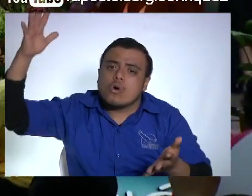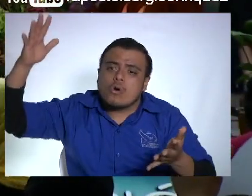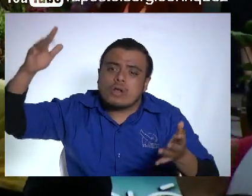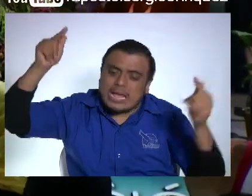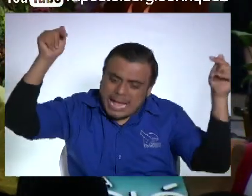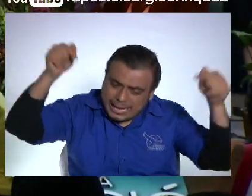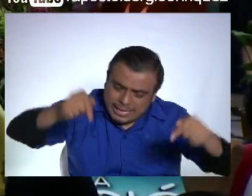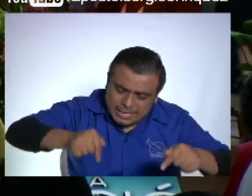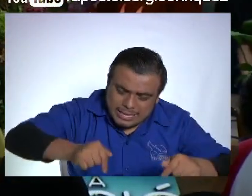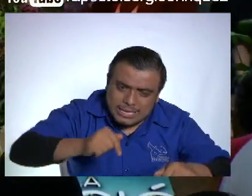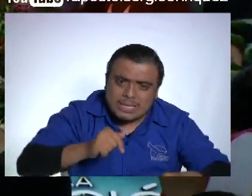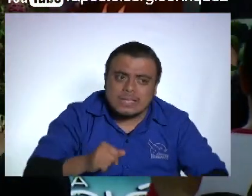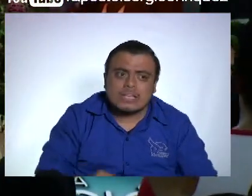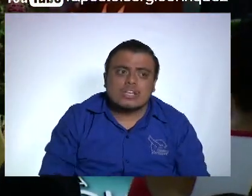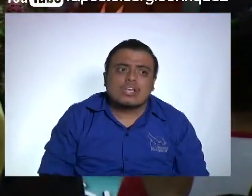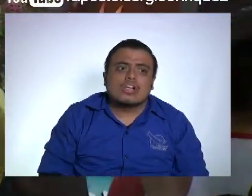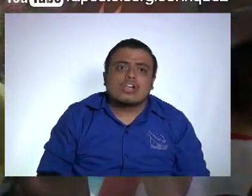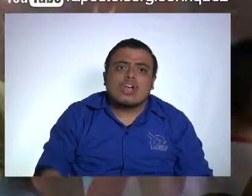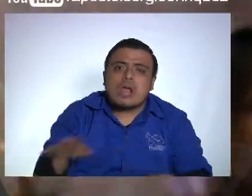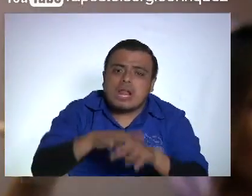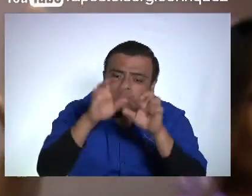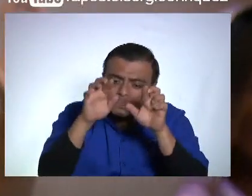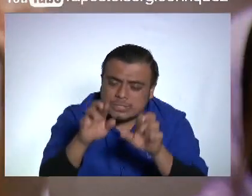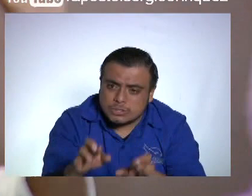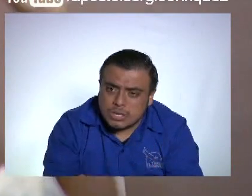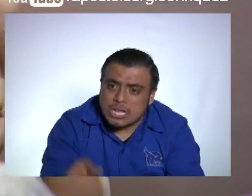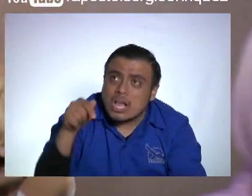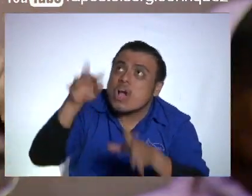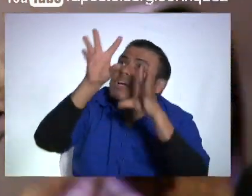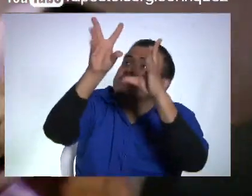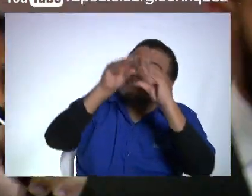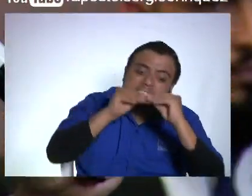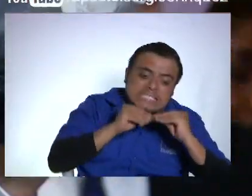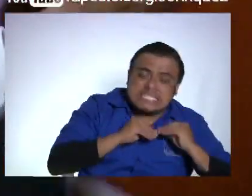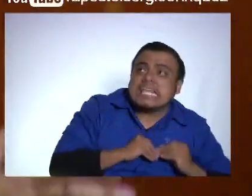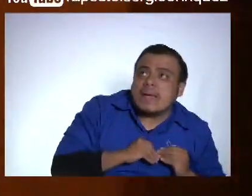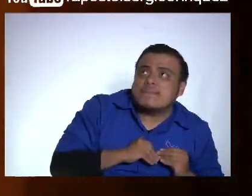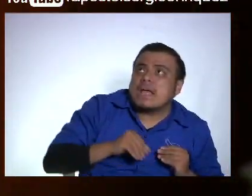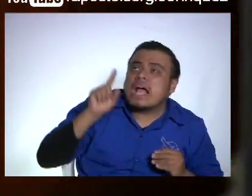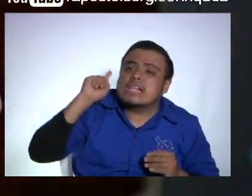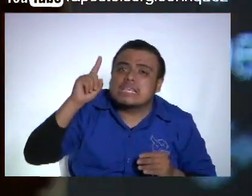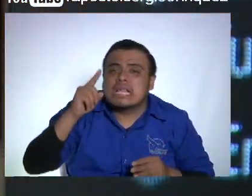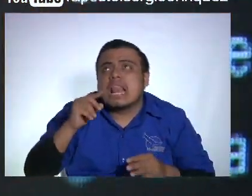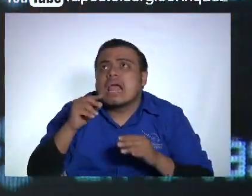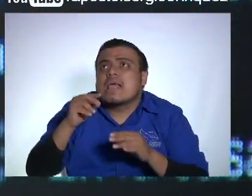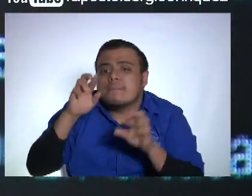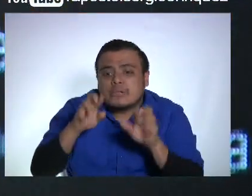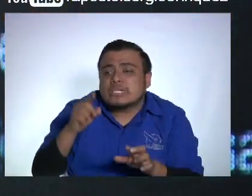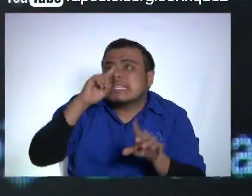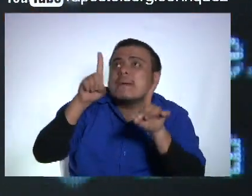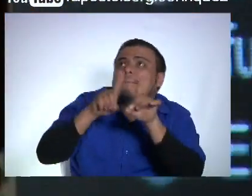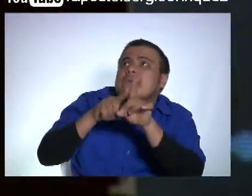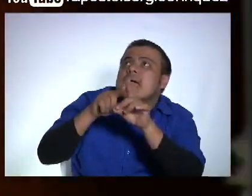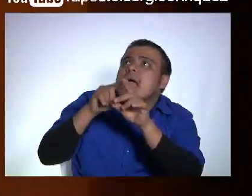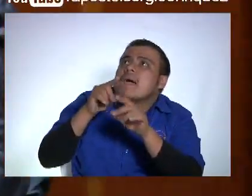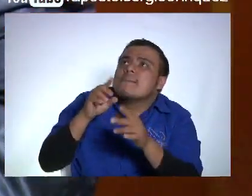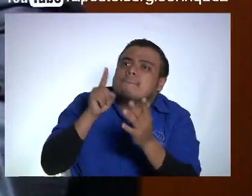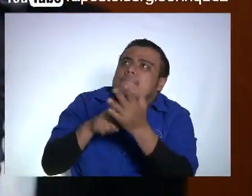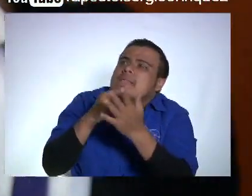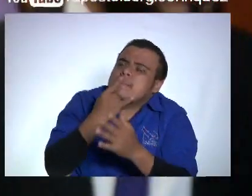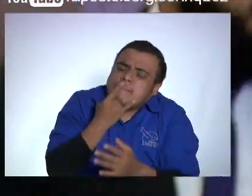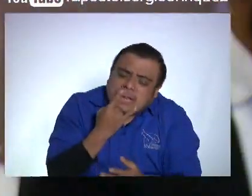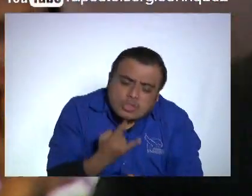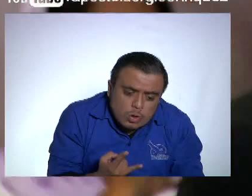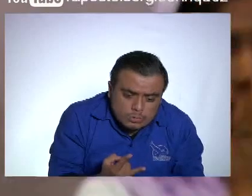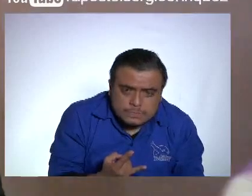sobre aquellas personas que están aceptando, sobre aquellas personas que están reconciliando esta noche.